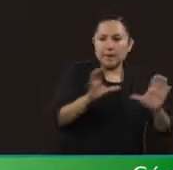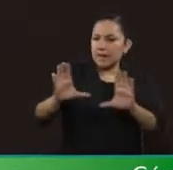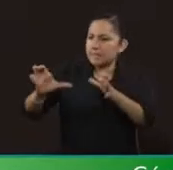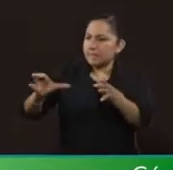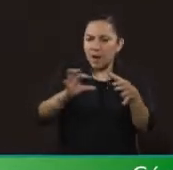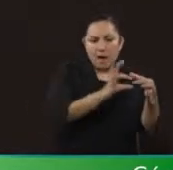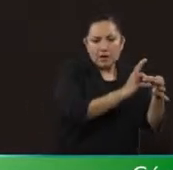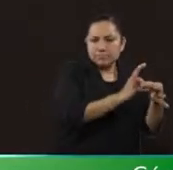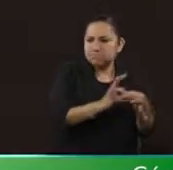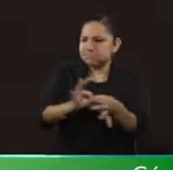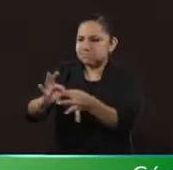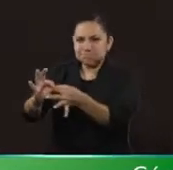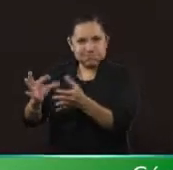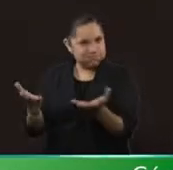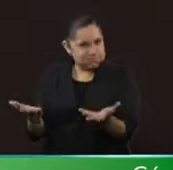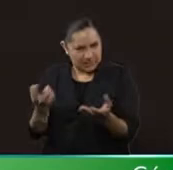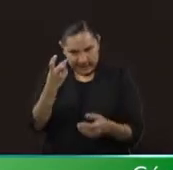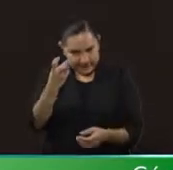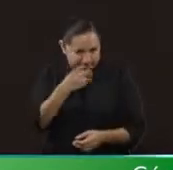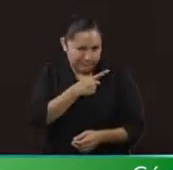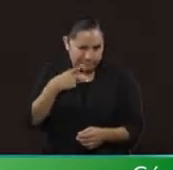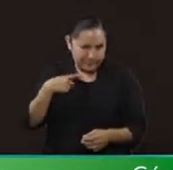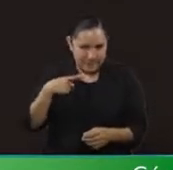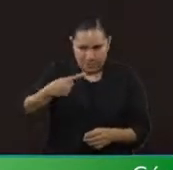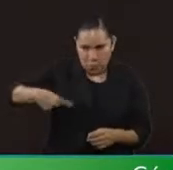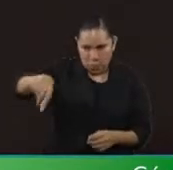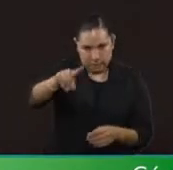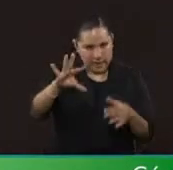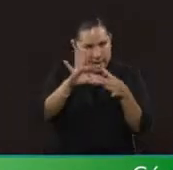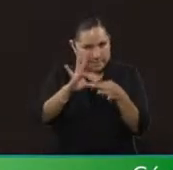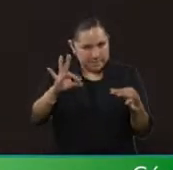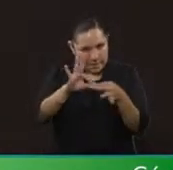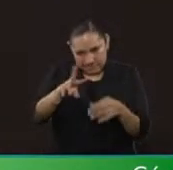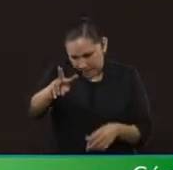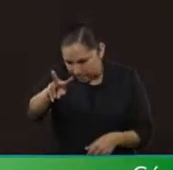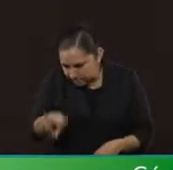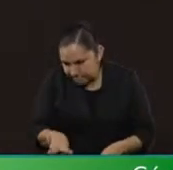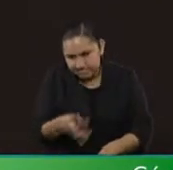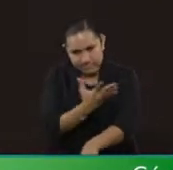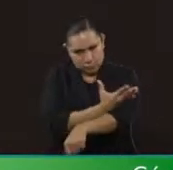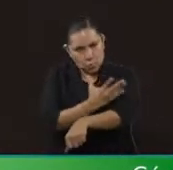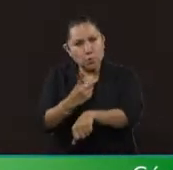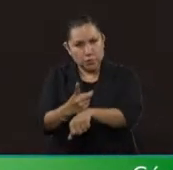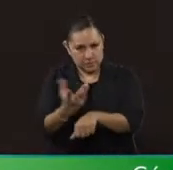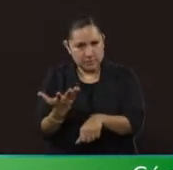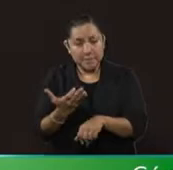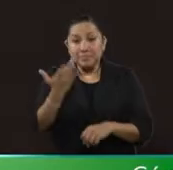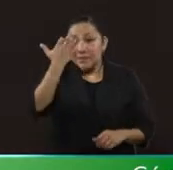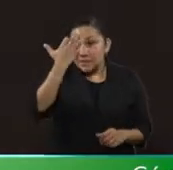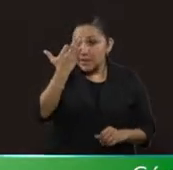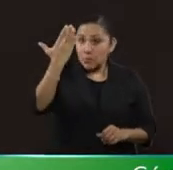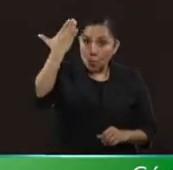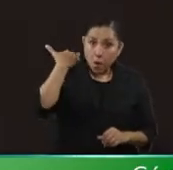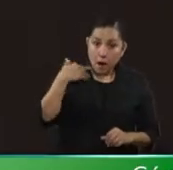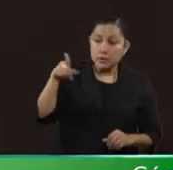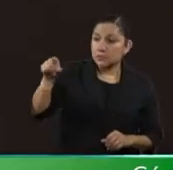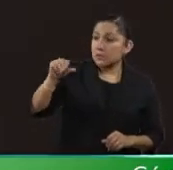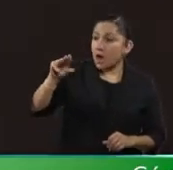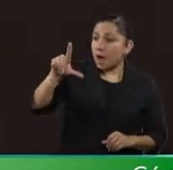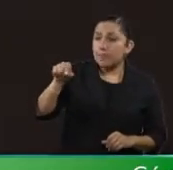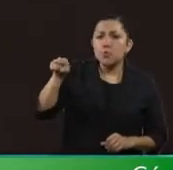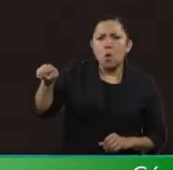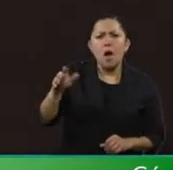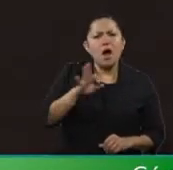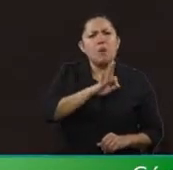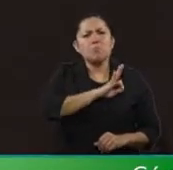es que llevan años durante el Obrador operando con todas las atribuciones y presupuesto les han dejado hacer todo fuera de la ley